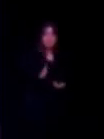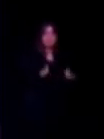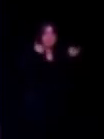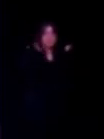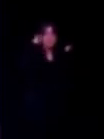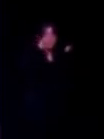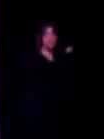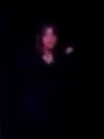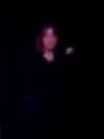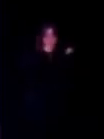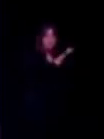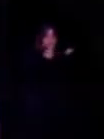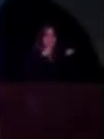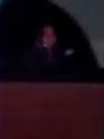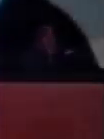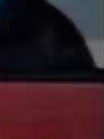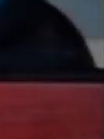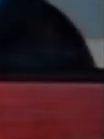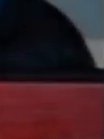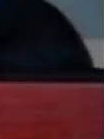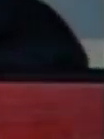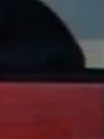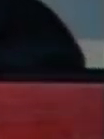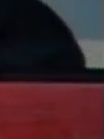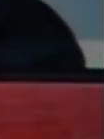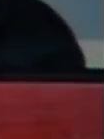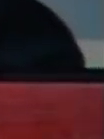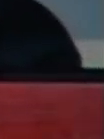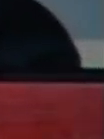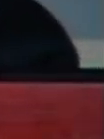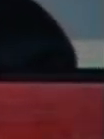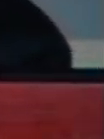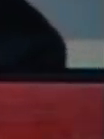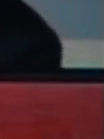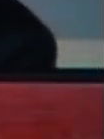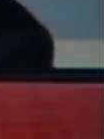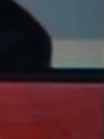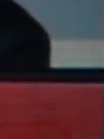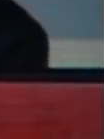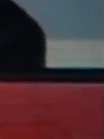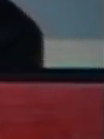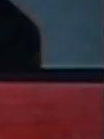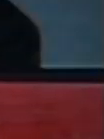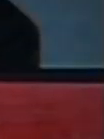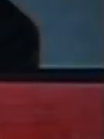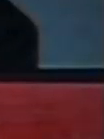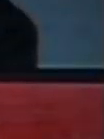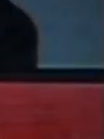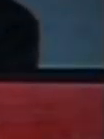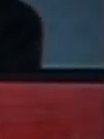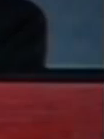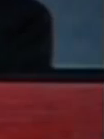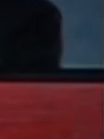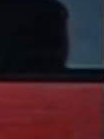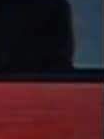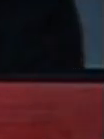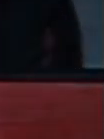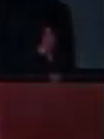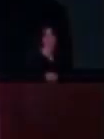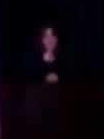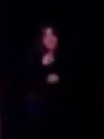ir, dar y volver, pero implica algo más, implica mojarse. Y vuelvo al océano de la ética.